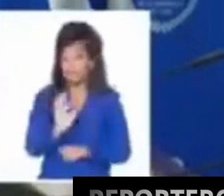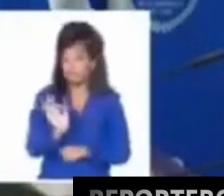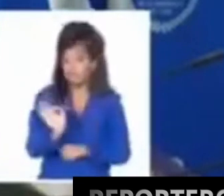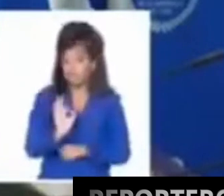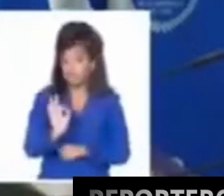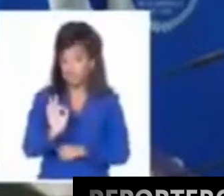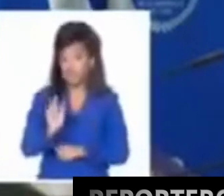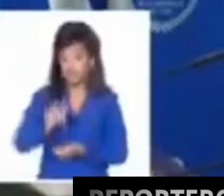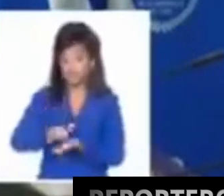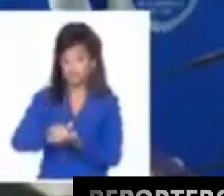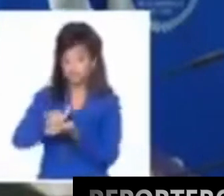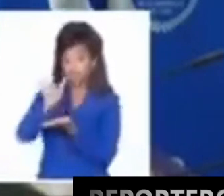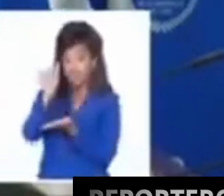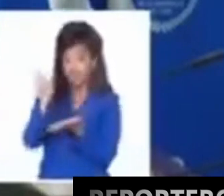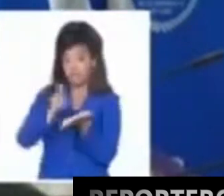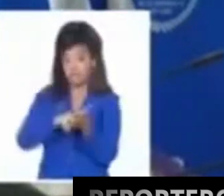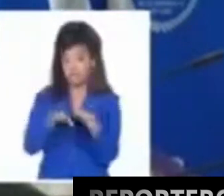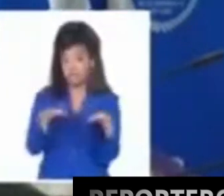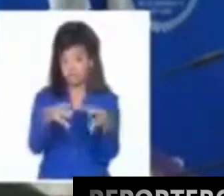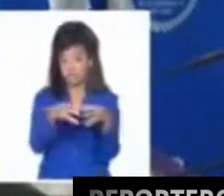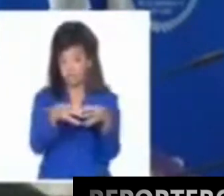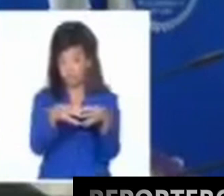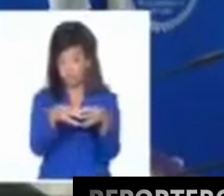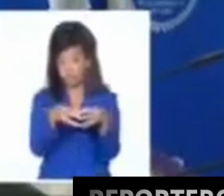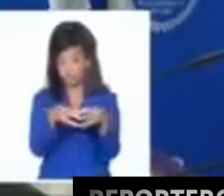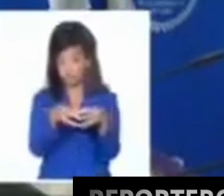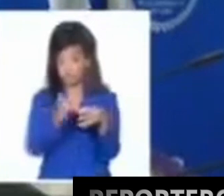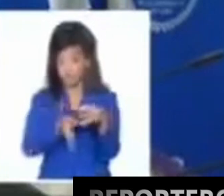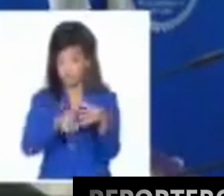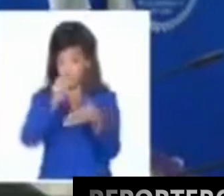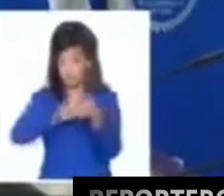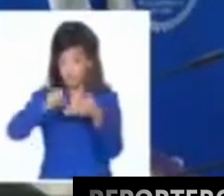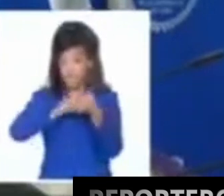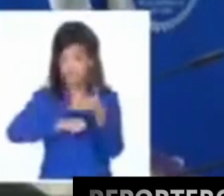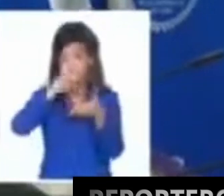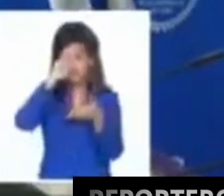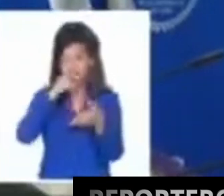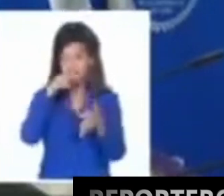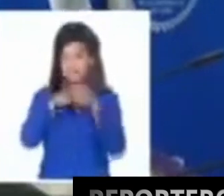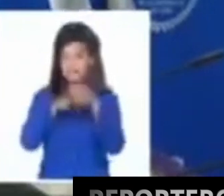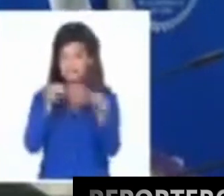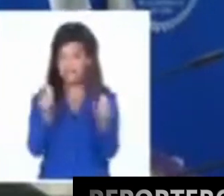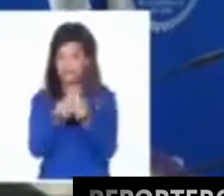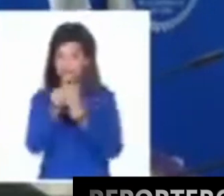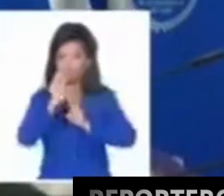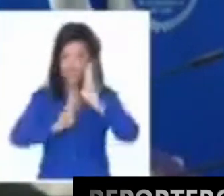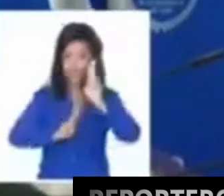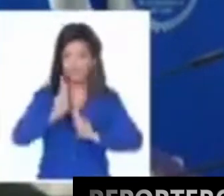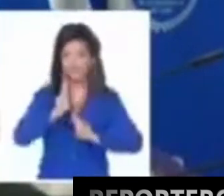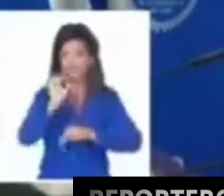viajar o para incorporarse a las acciones que estaban previstas, sí participaron de una manera de